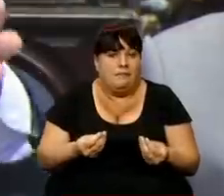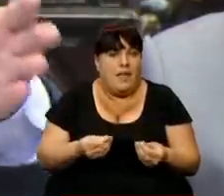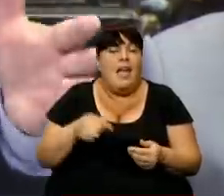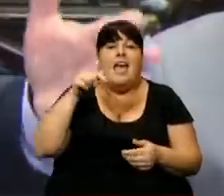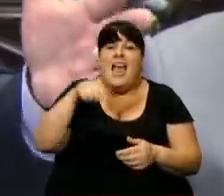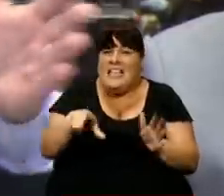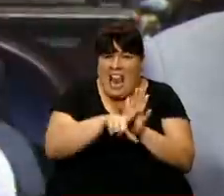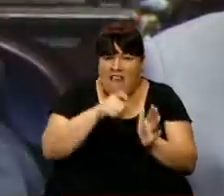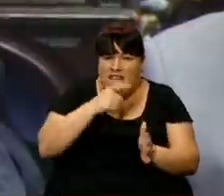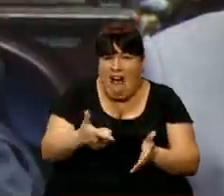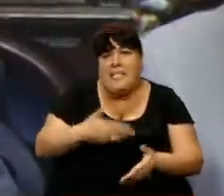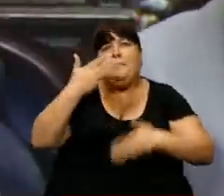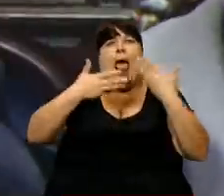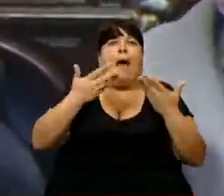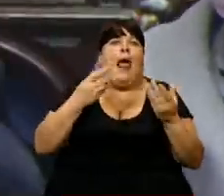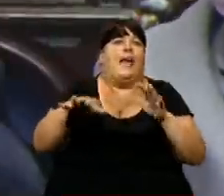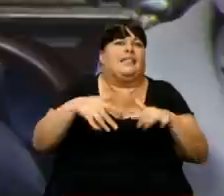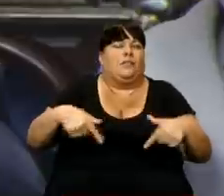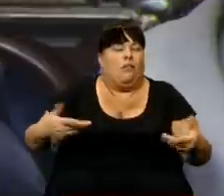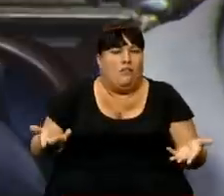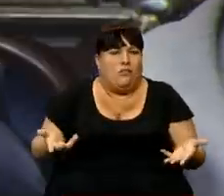Esta es una ley sencilla para hablar de los hechos.